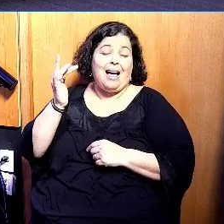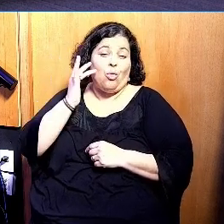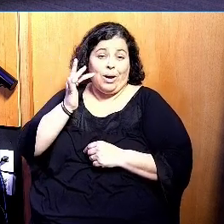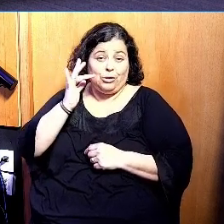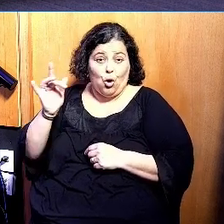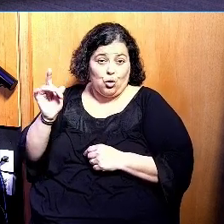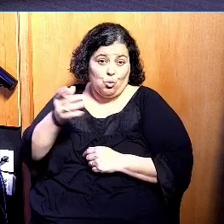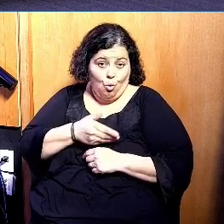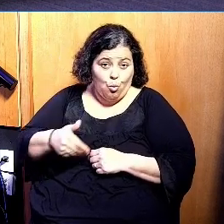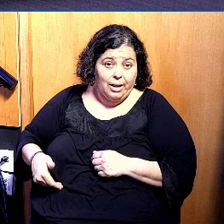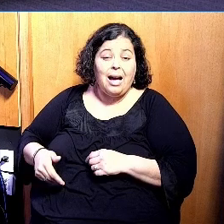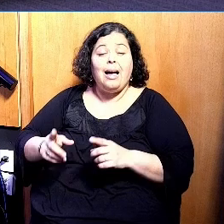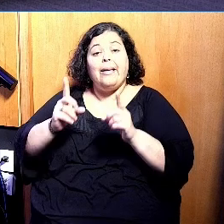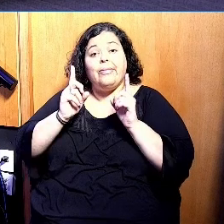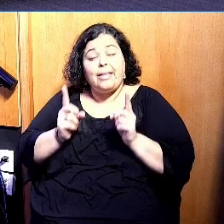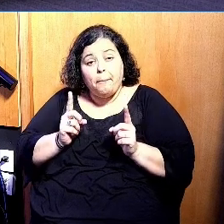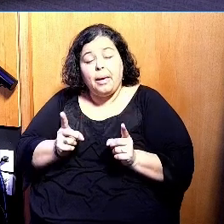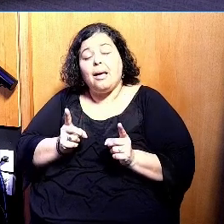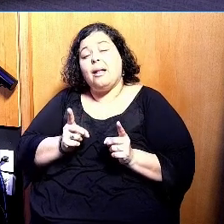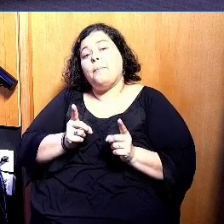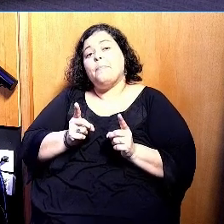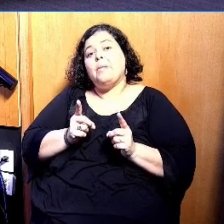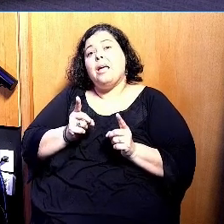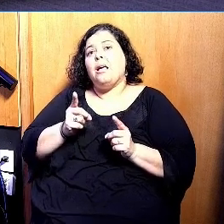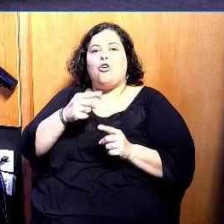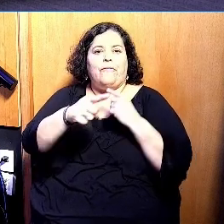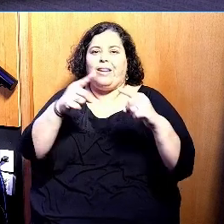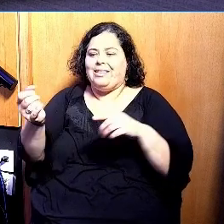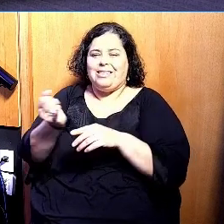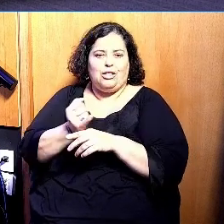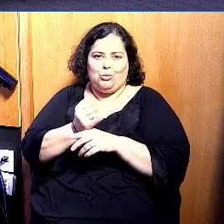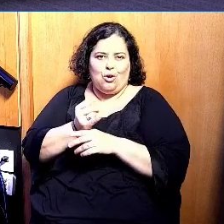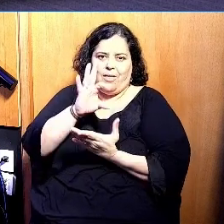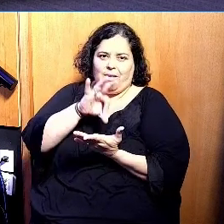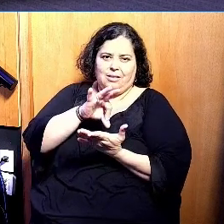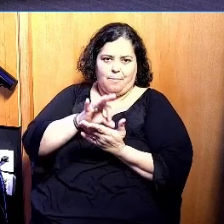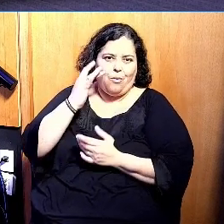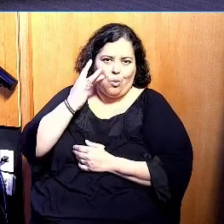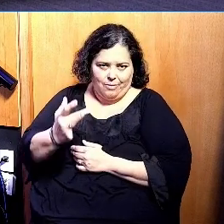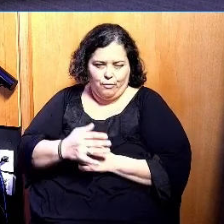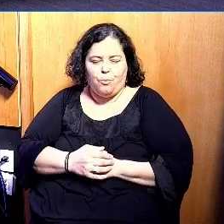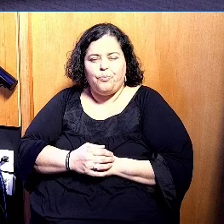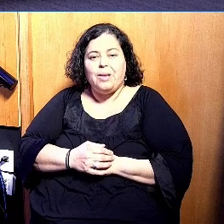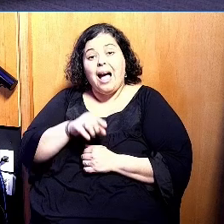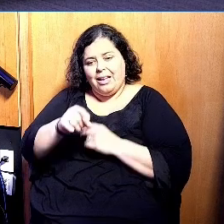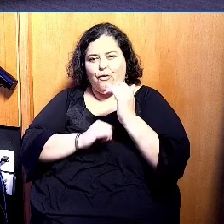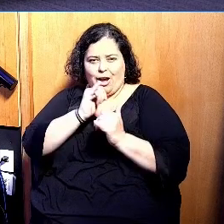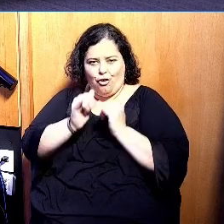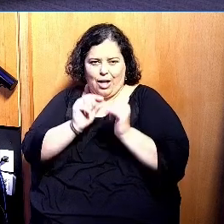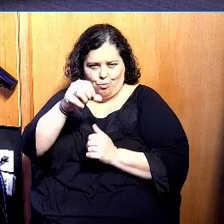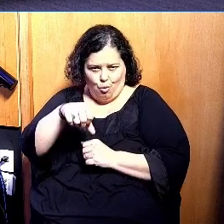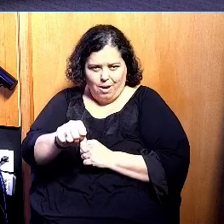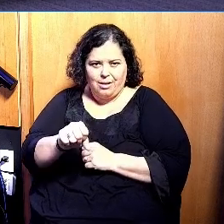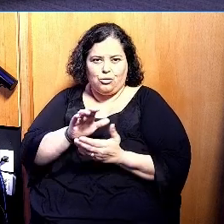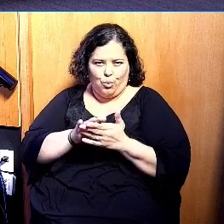articular también un poco más con las instituciones del ecosistema educativo. Y ahí les voy a contar un poco más